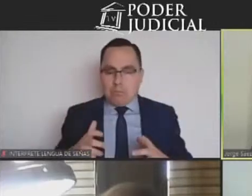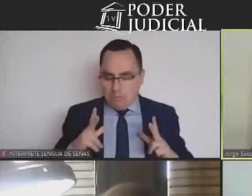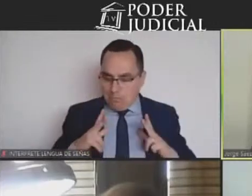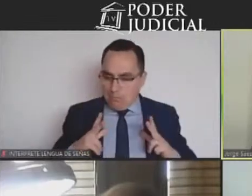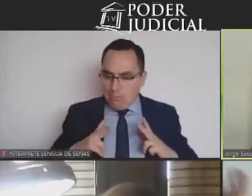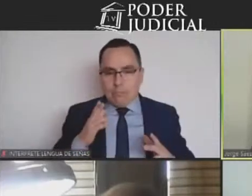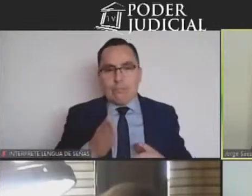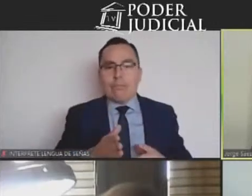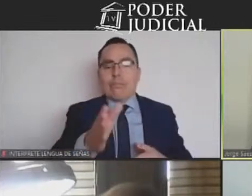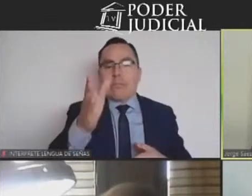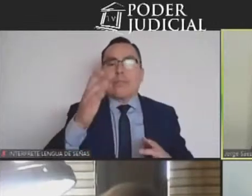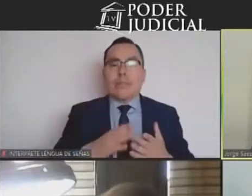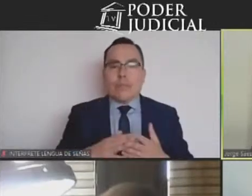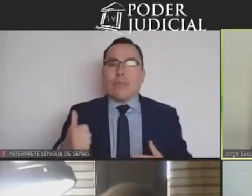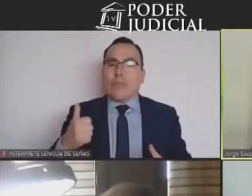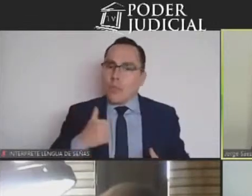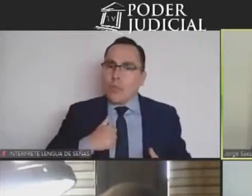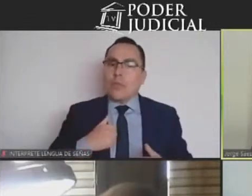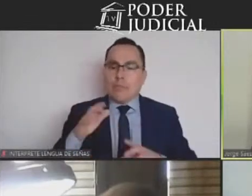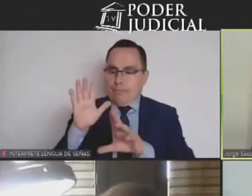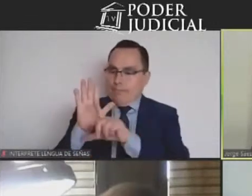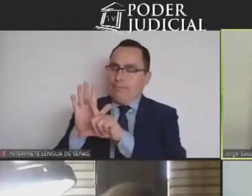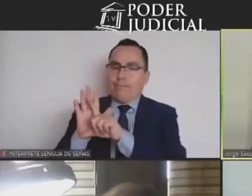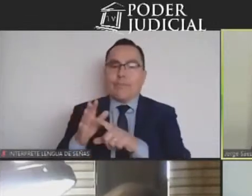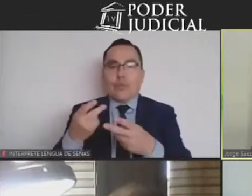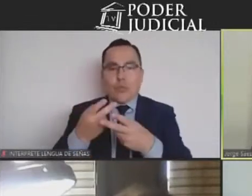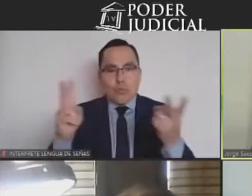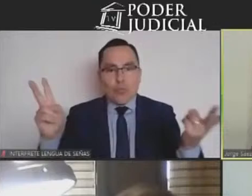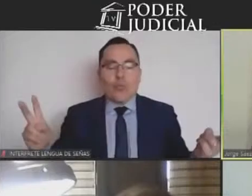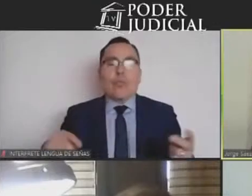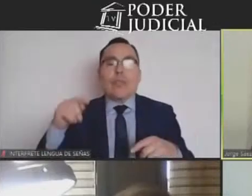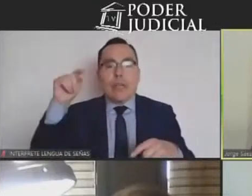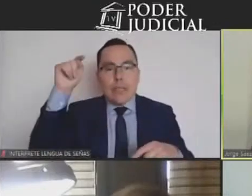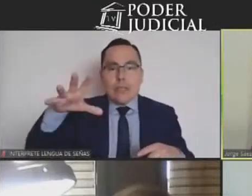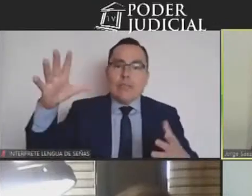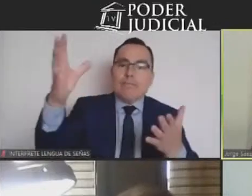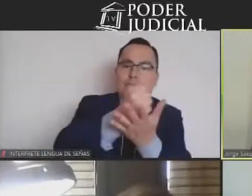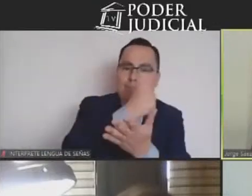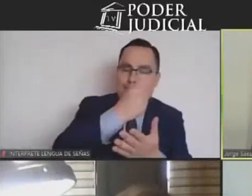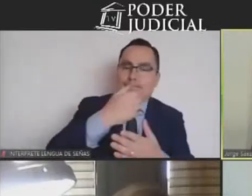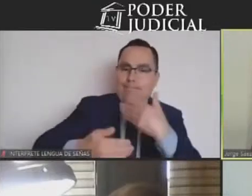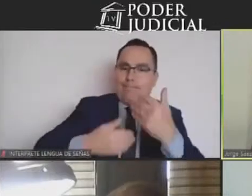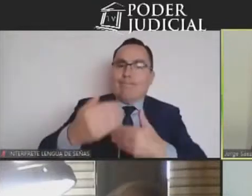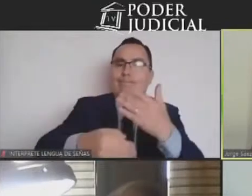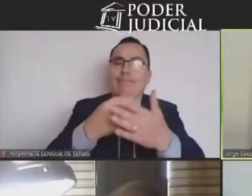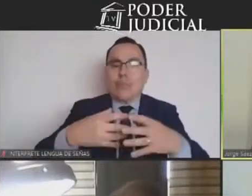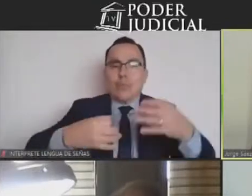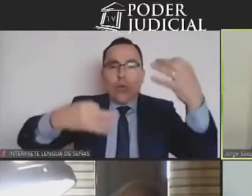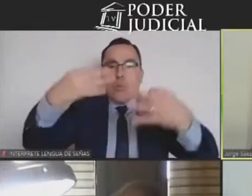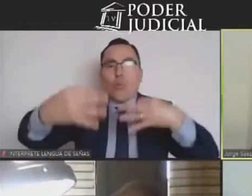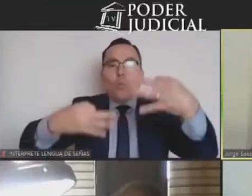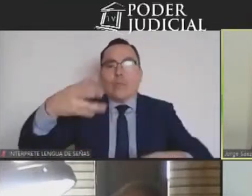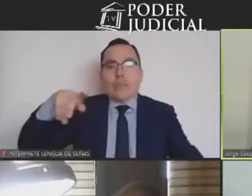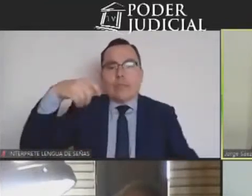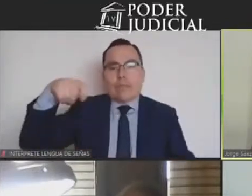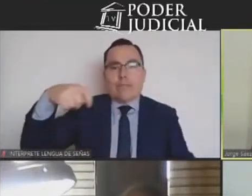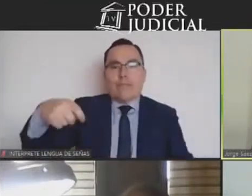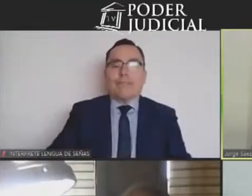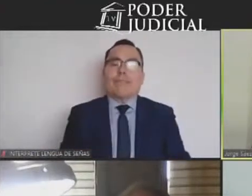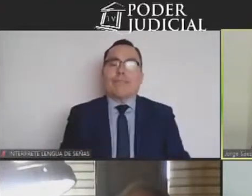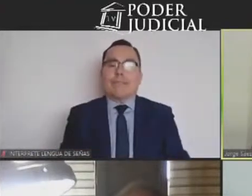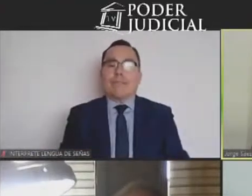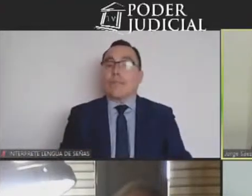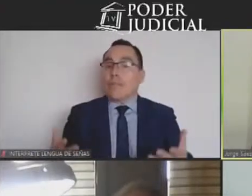judicatura para el debido cumplimiento de su función pública y alcanzar, en definitiva, una justicia de calidad.